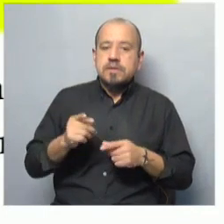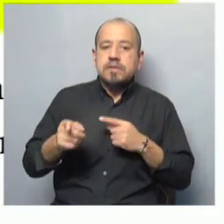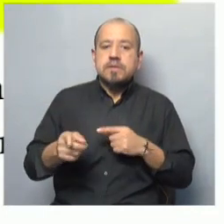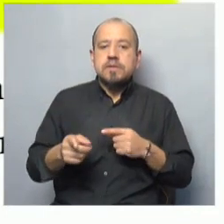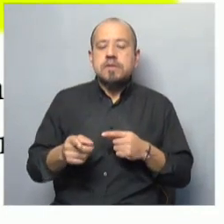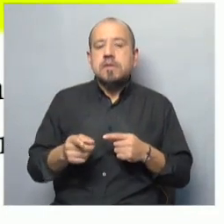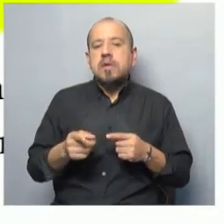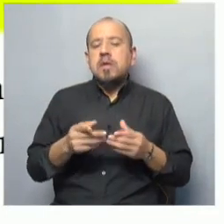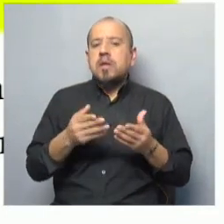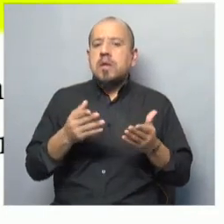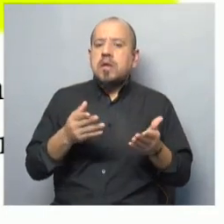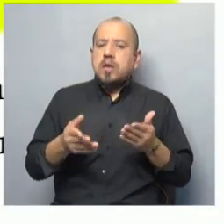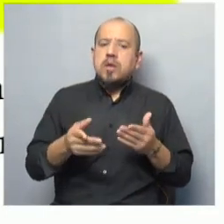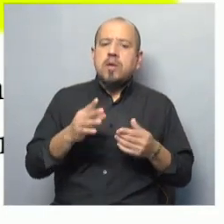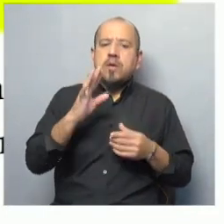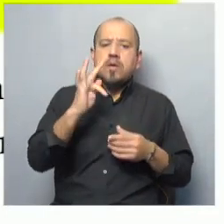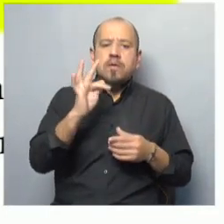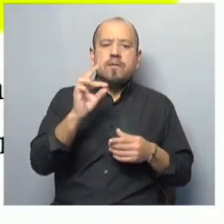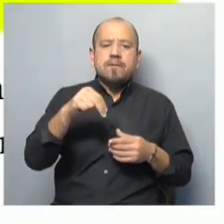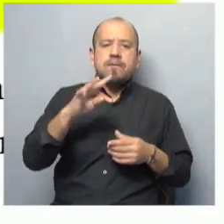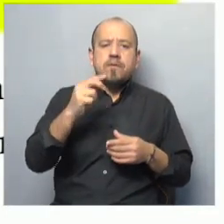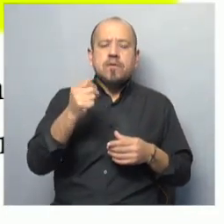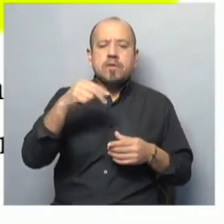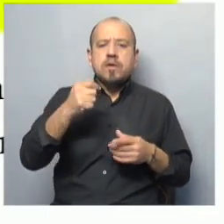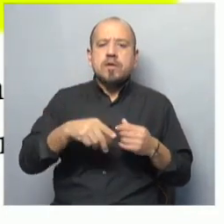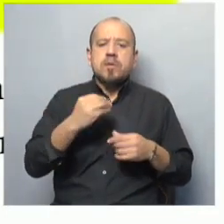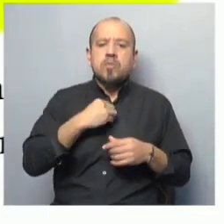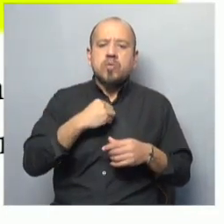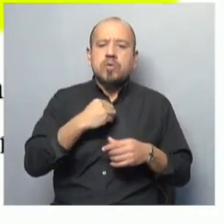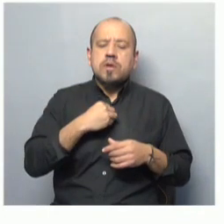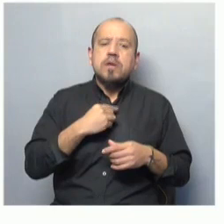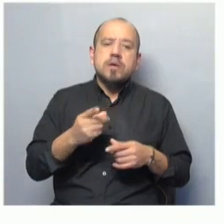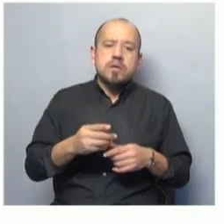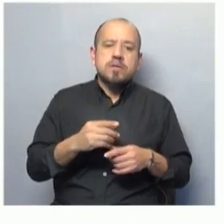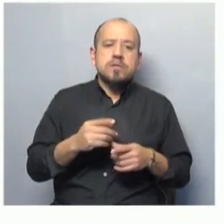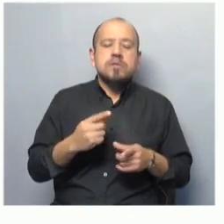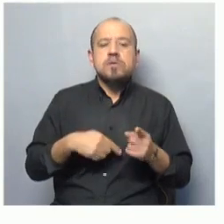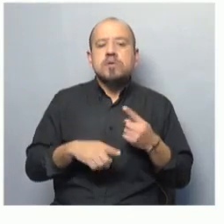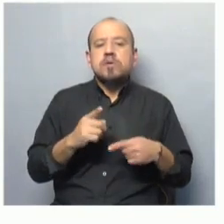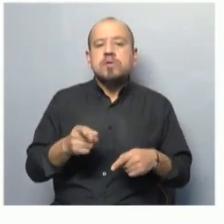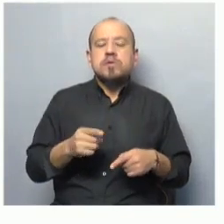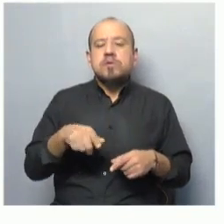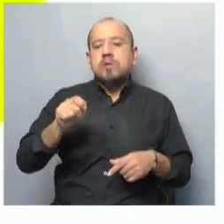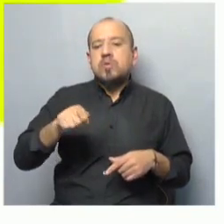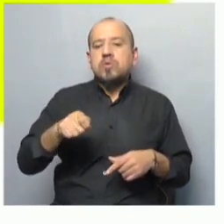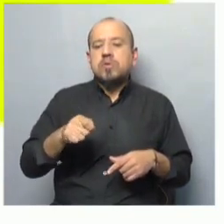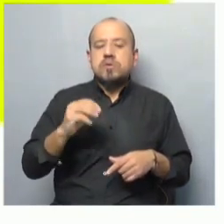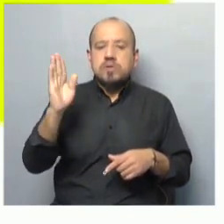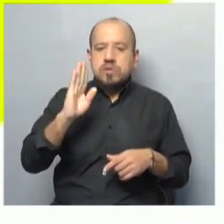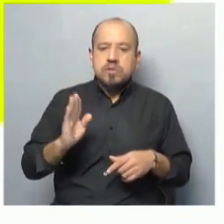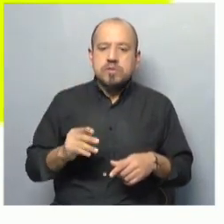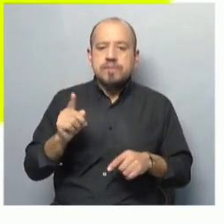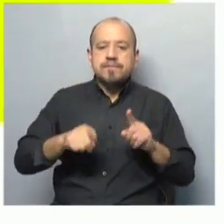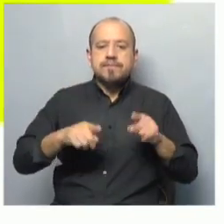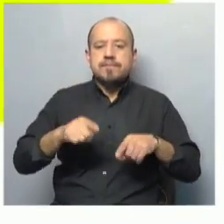MBD Noticias, Fontana aceptó su extradición voluntaria, lo que allanó el proceso. Tras la resolución, la justicia brasileña inició los trámites